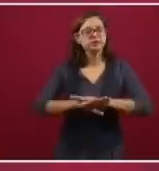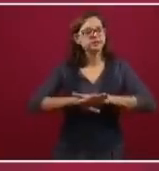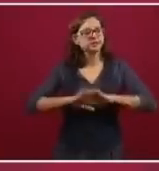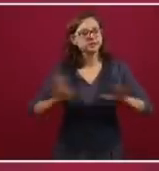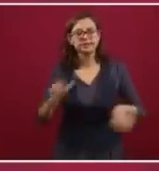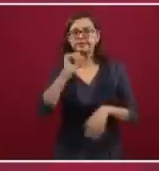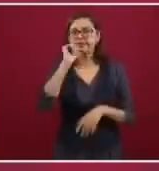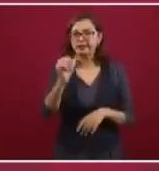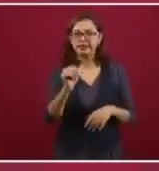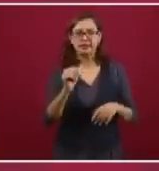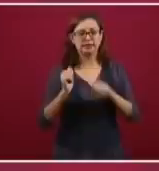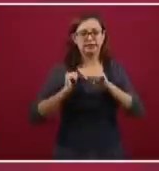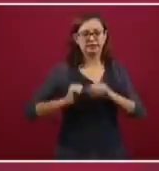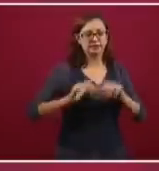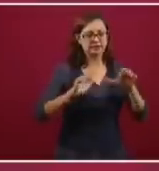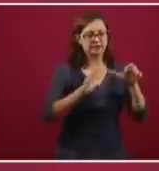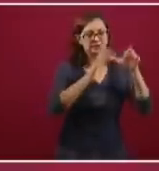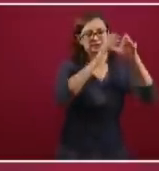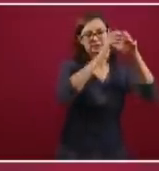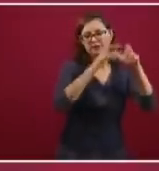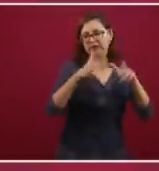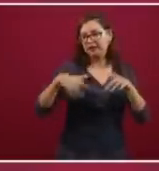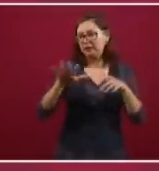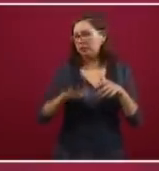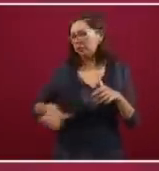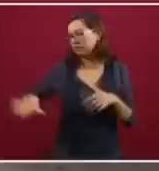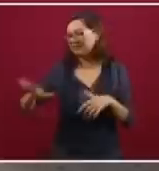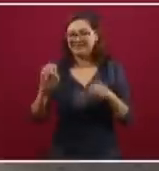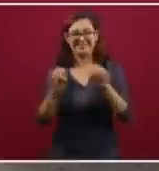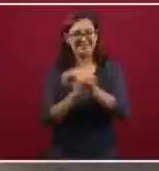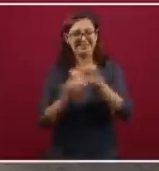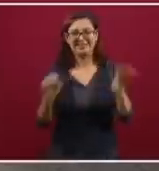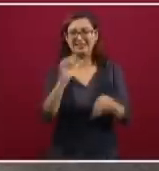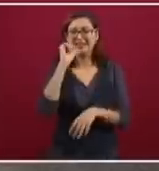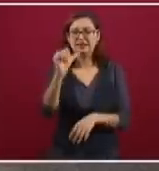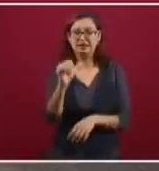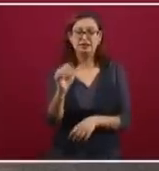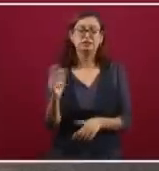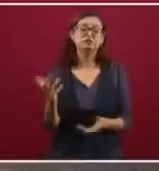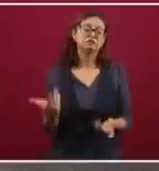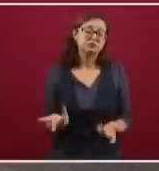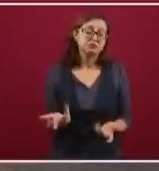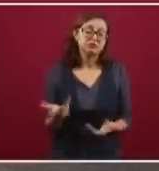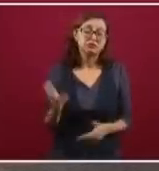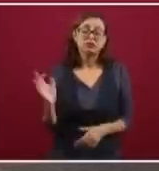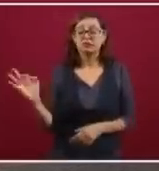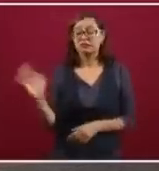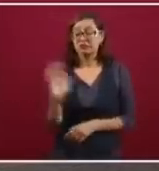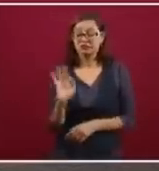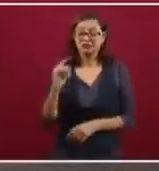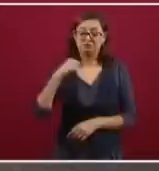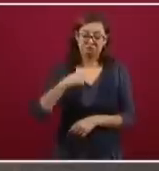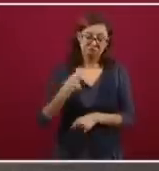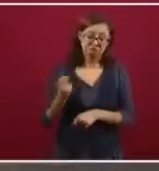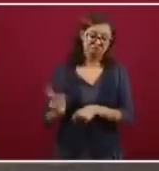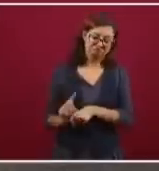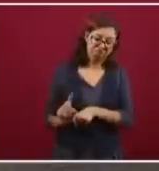a lo mejor un día sí y el otro también, voy a estar hablando de cómo